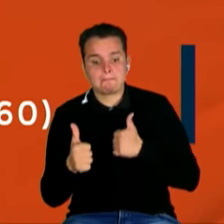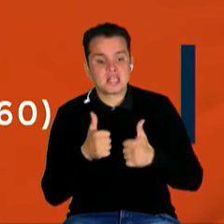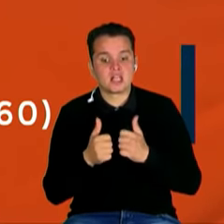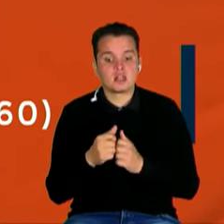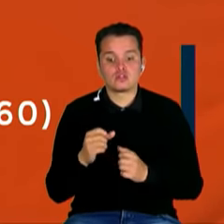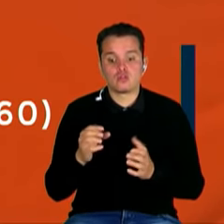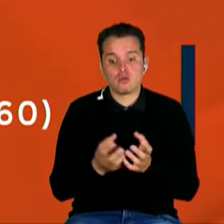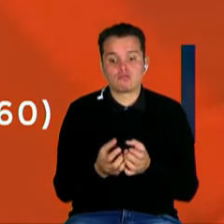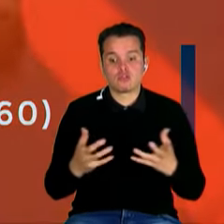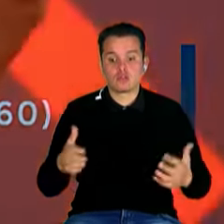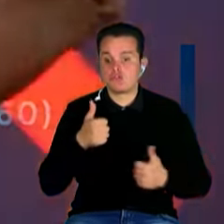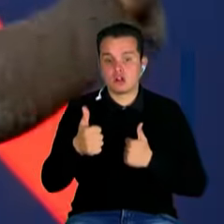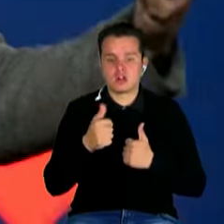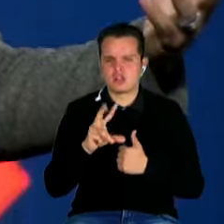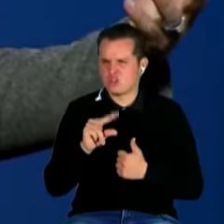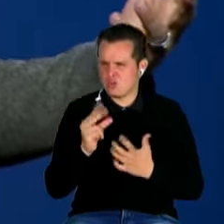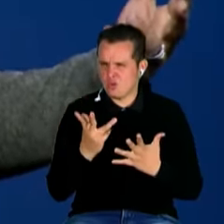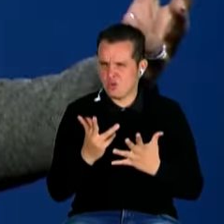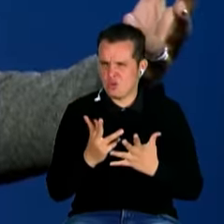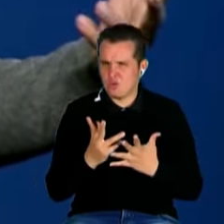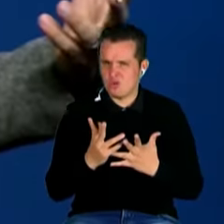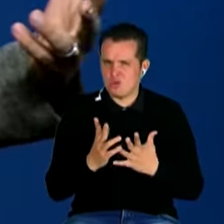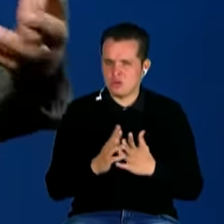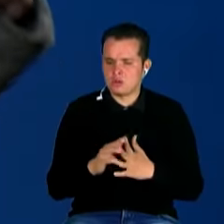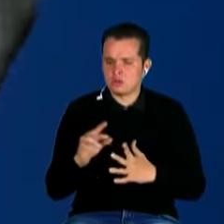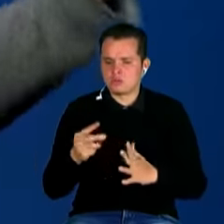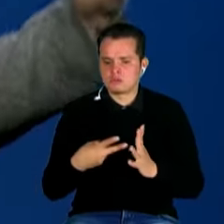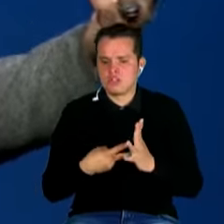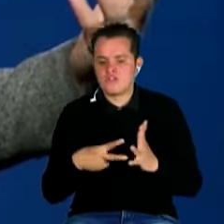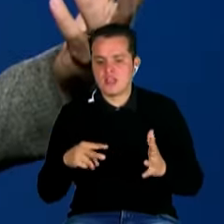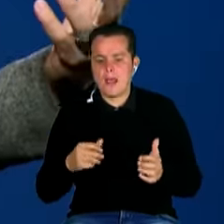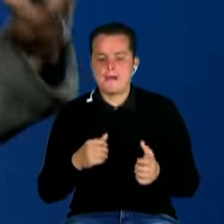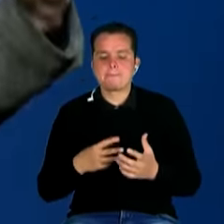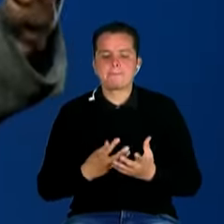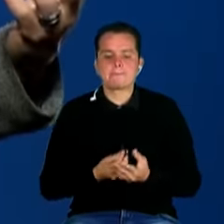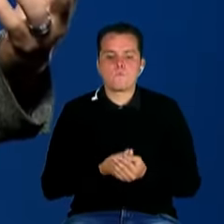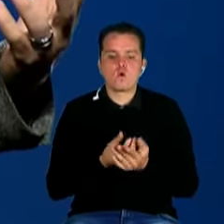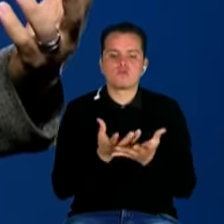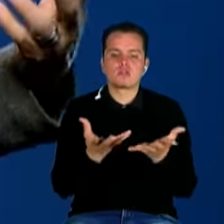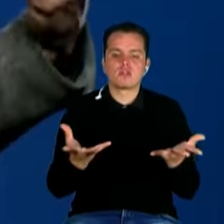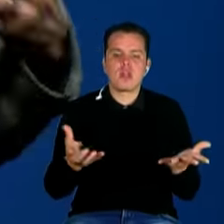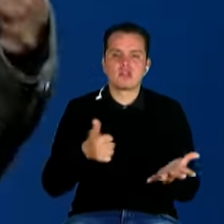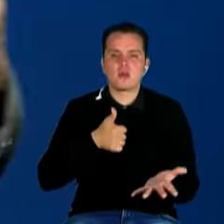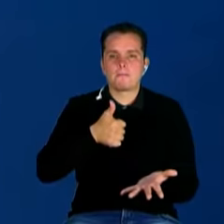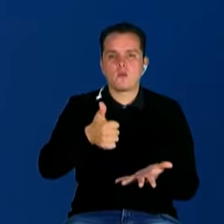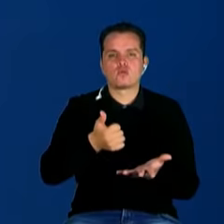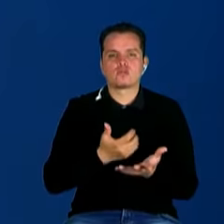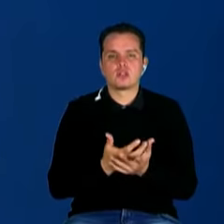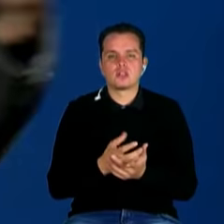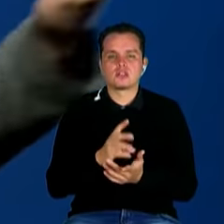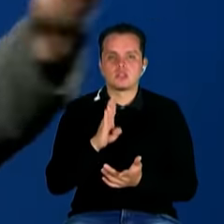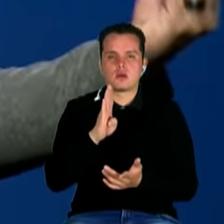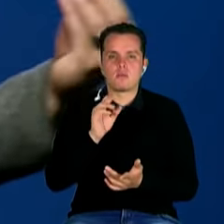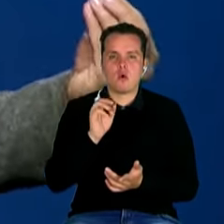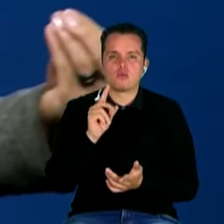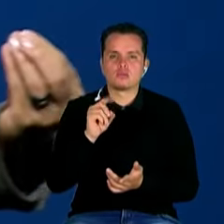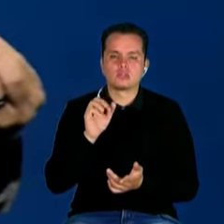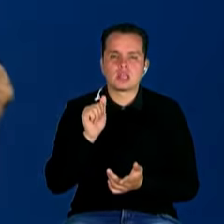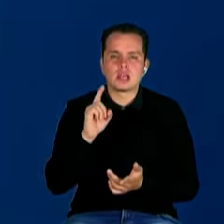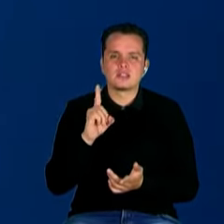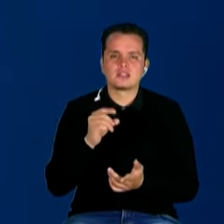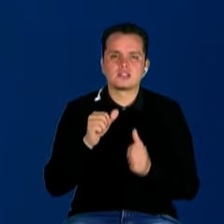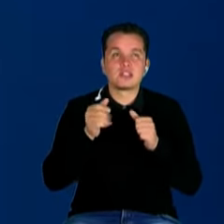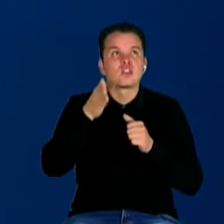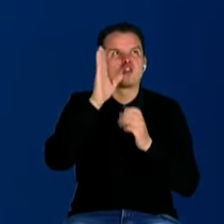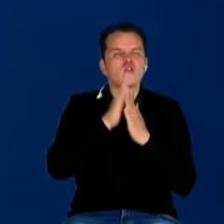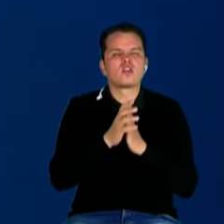que no significa simplemente cosas buenas, sino que significa bondad de Dios. Traduce la bondad de Dios. ¿Y qué significa eso?